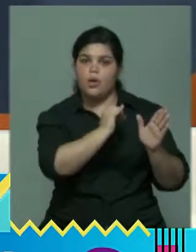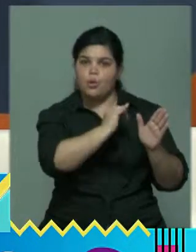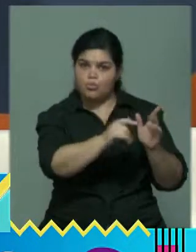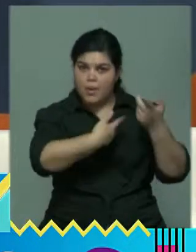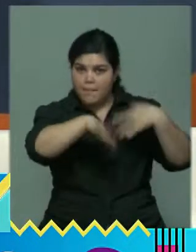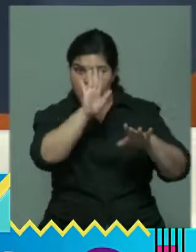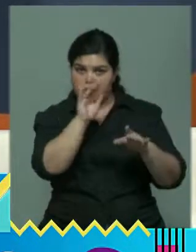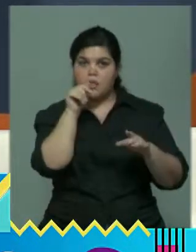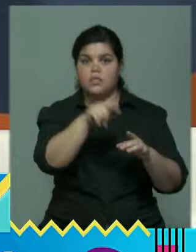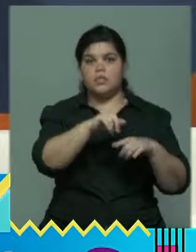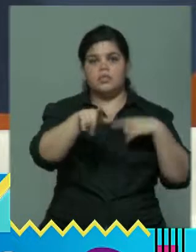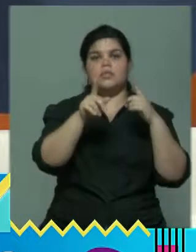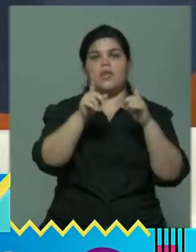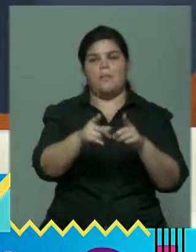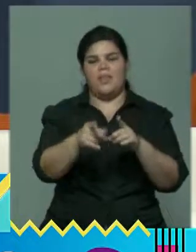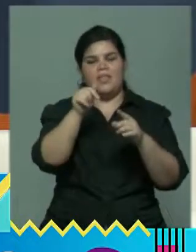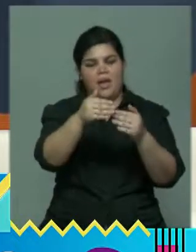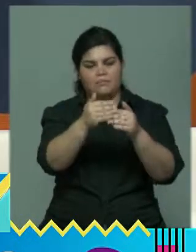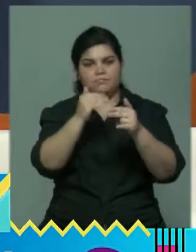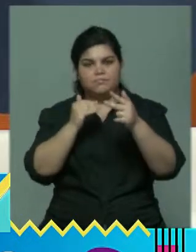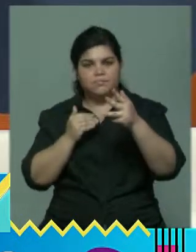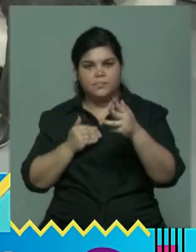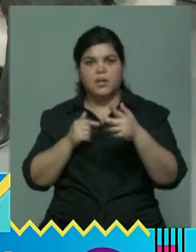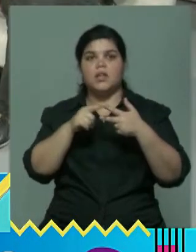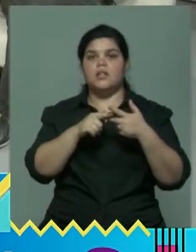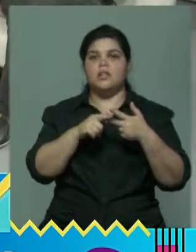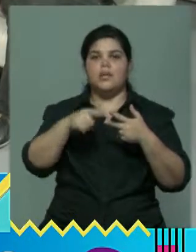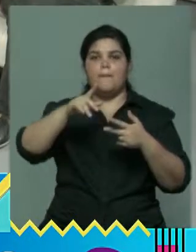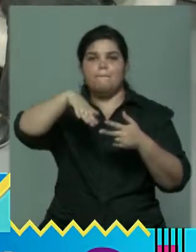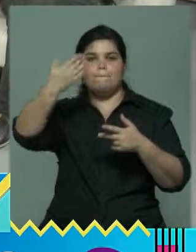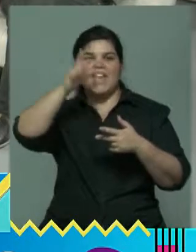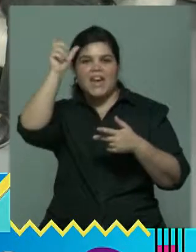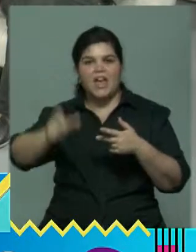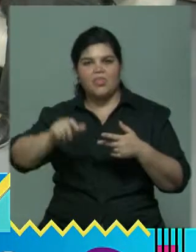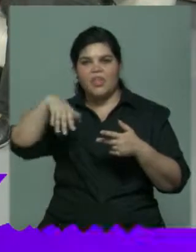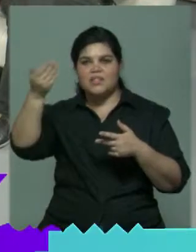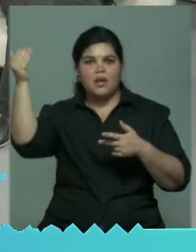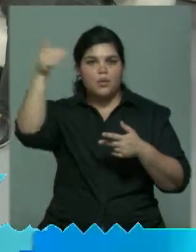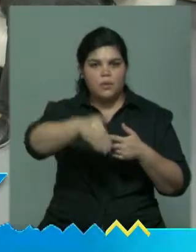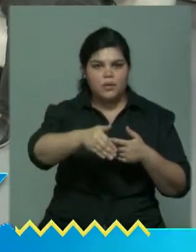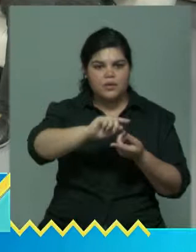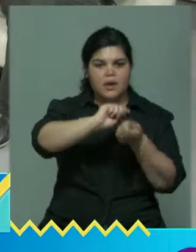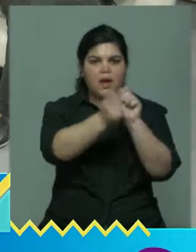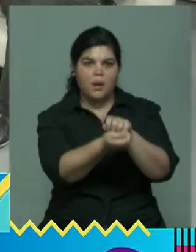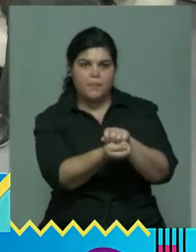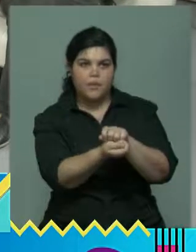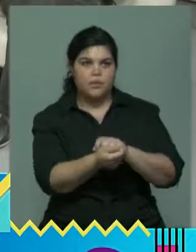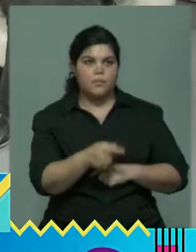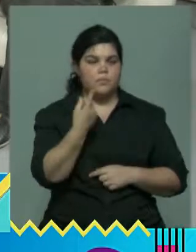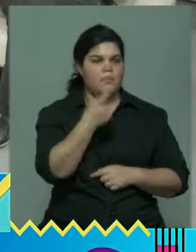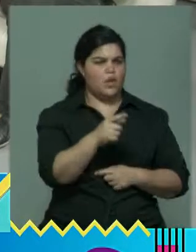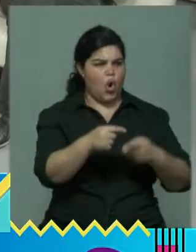para atrás, el tema migrante sí estaba encabezando. Sí, eso entonces, lo leí, me llamó mucho entonces, la atención, ¿no? Ese cambio. Creo que terminó en el 4.º lugar, o